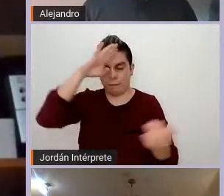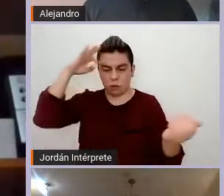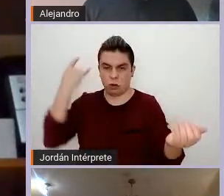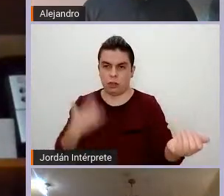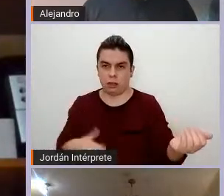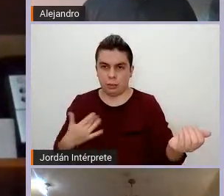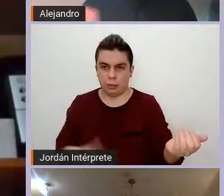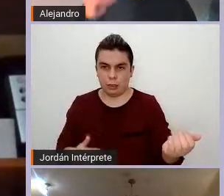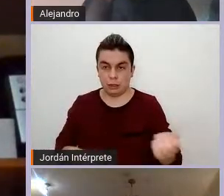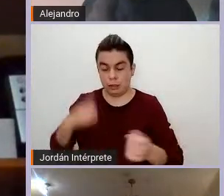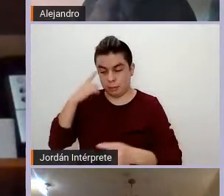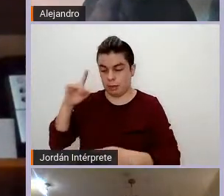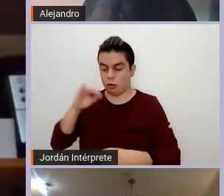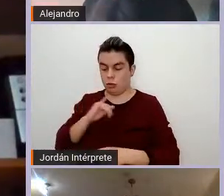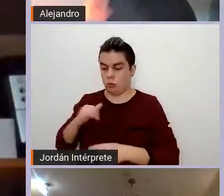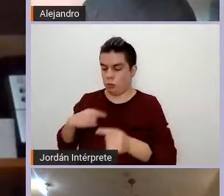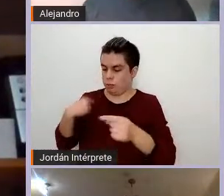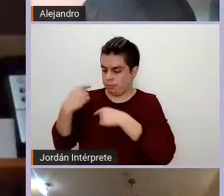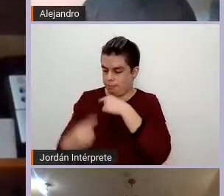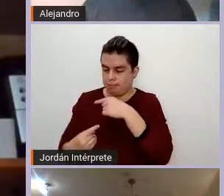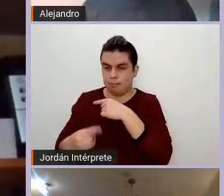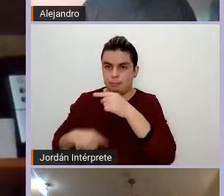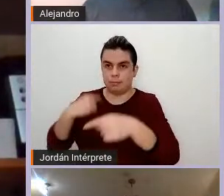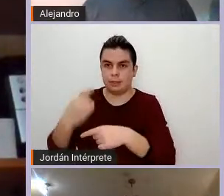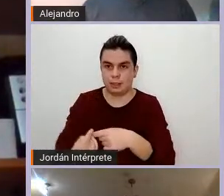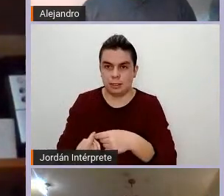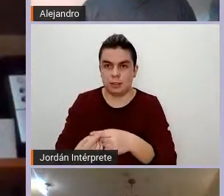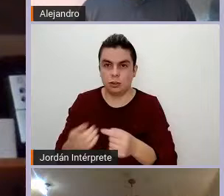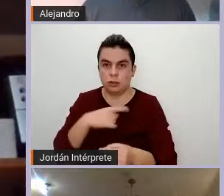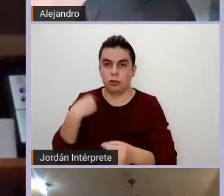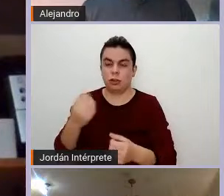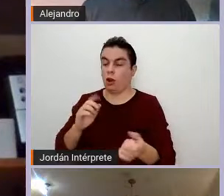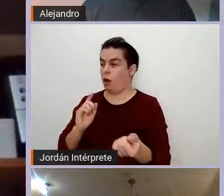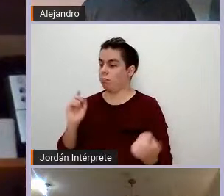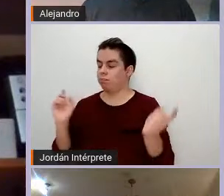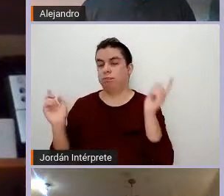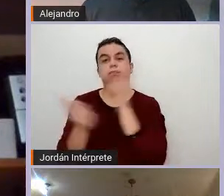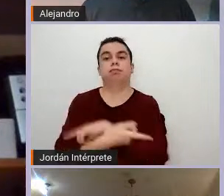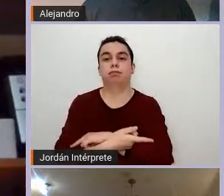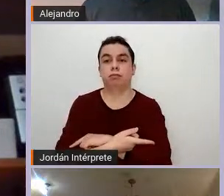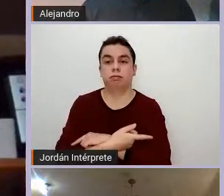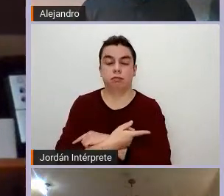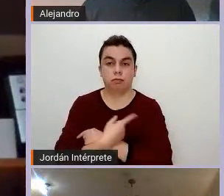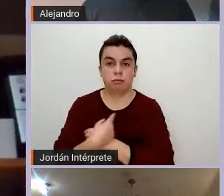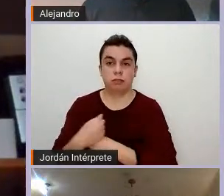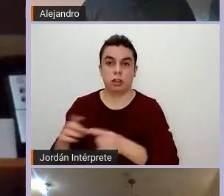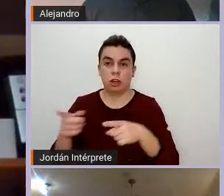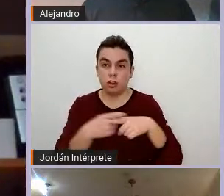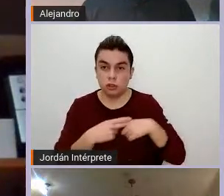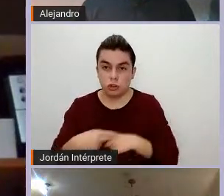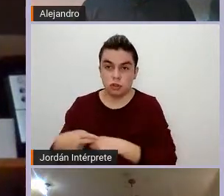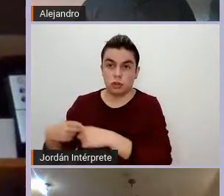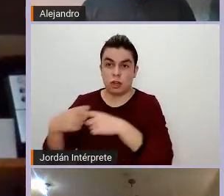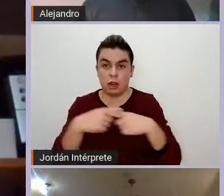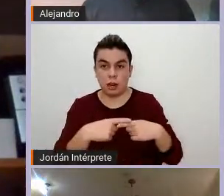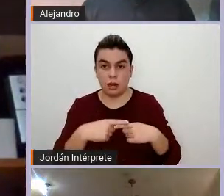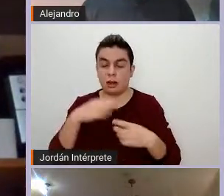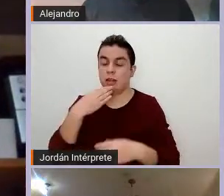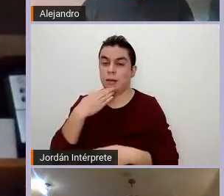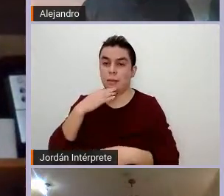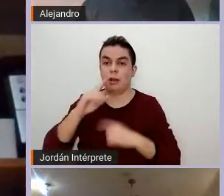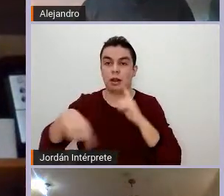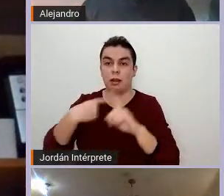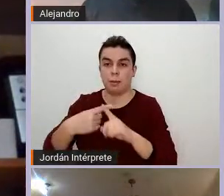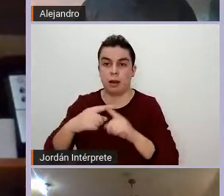situación nacional ha sido compleja, hemos atravesado por cambios radicales en nuestro entorno, por causas sociales y también naturales,